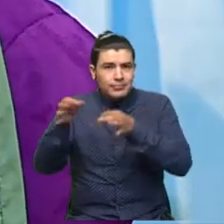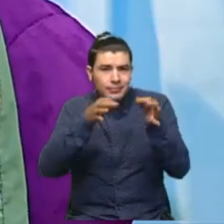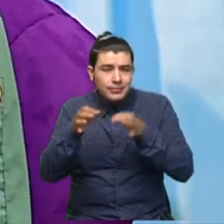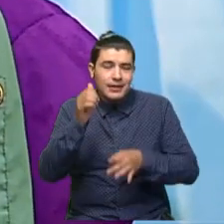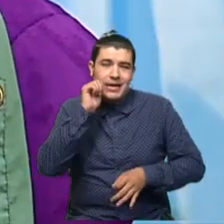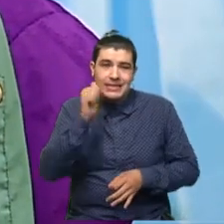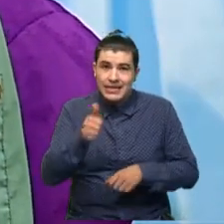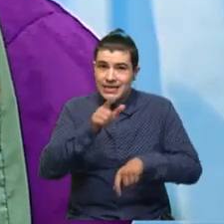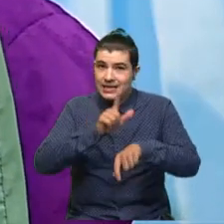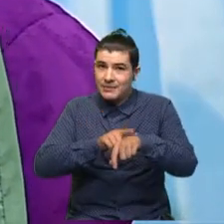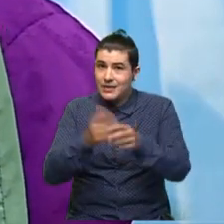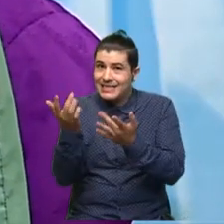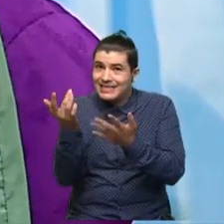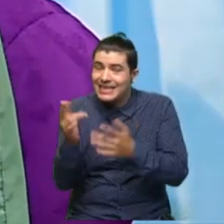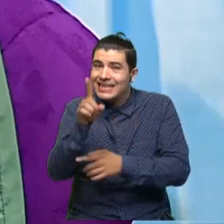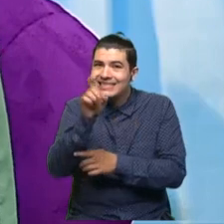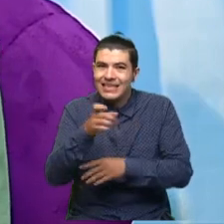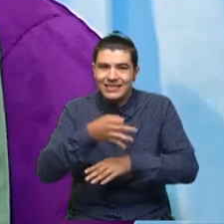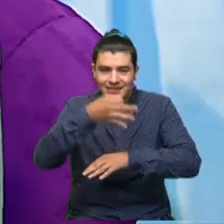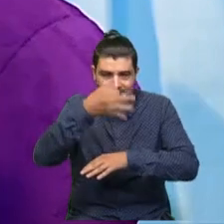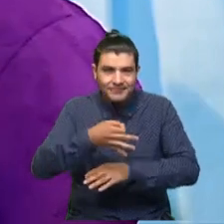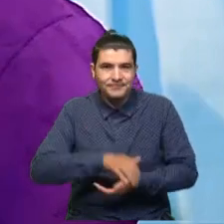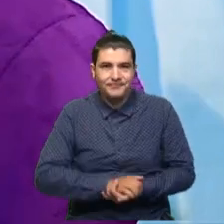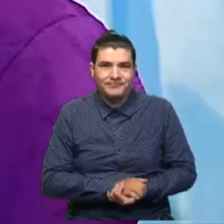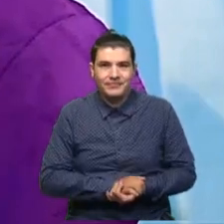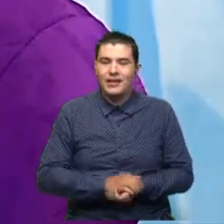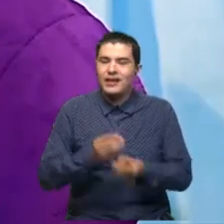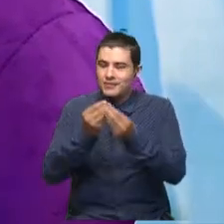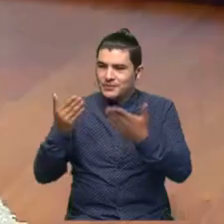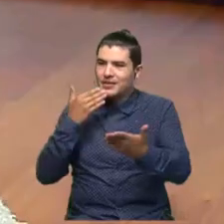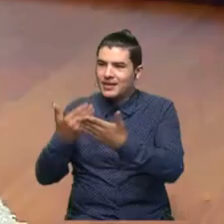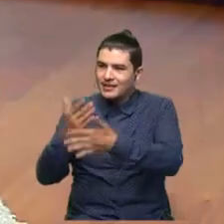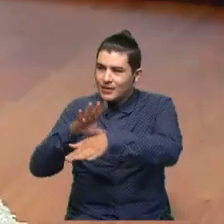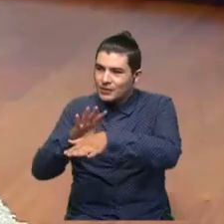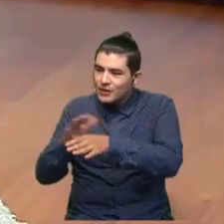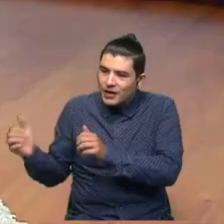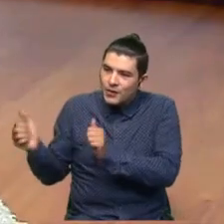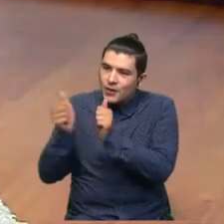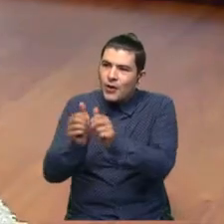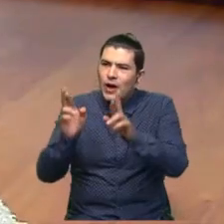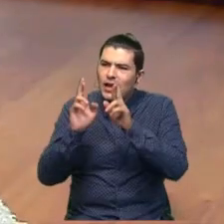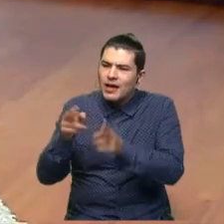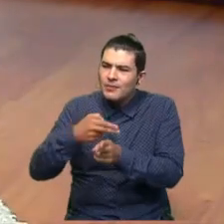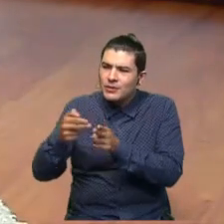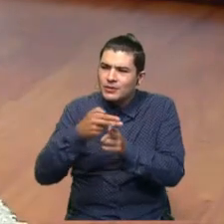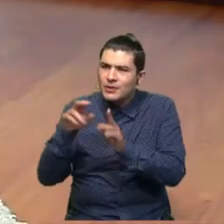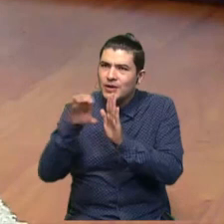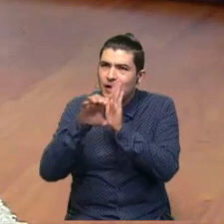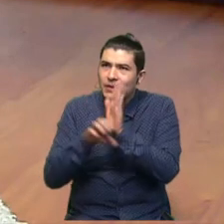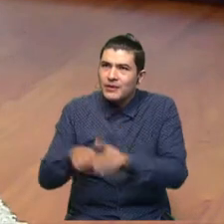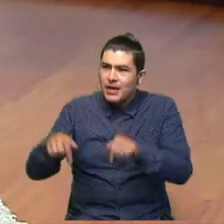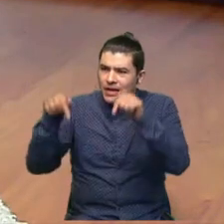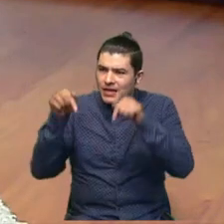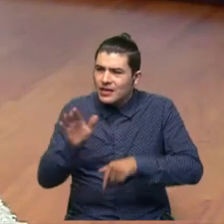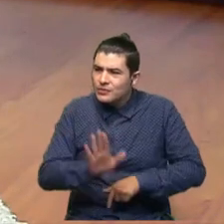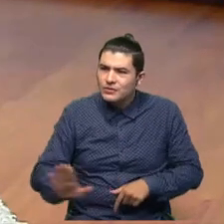esperamos mañana puntual a las 6 p.m. Doctor, muchísimas gracias por su compañía. Esperamos tenerlo en unos próximos capítulos acá